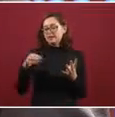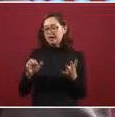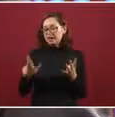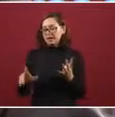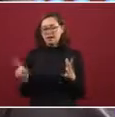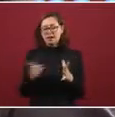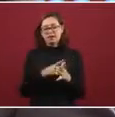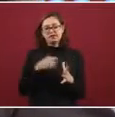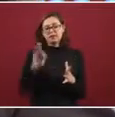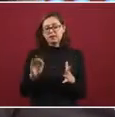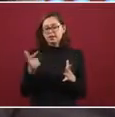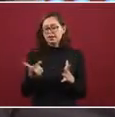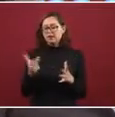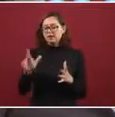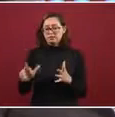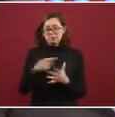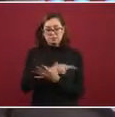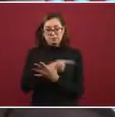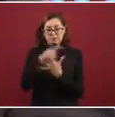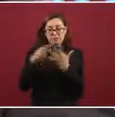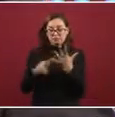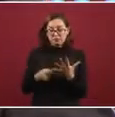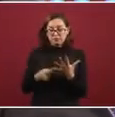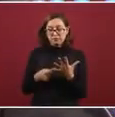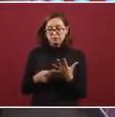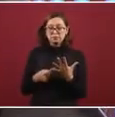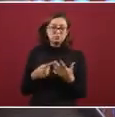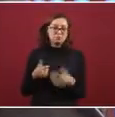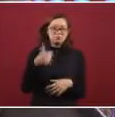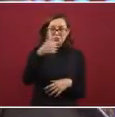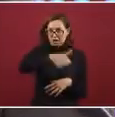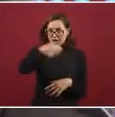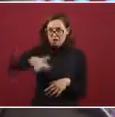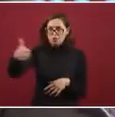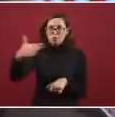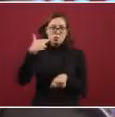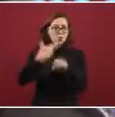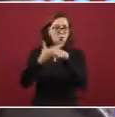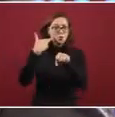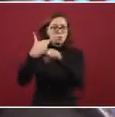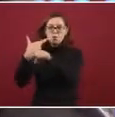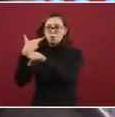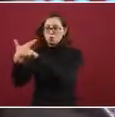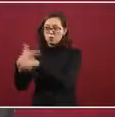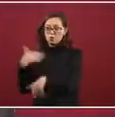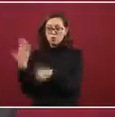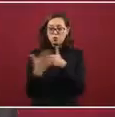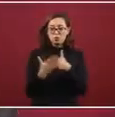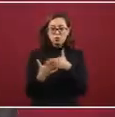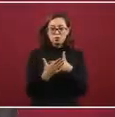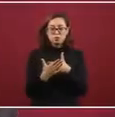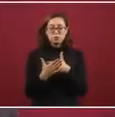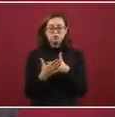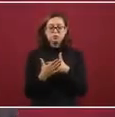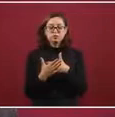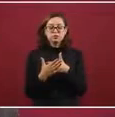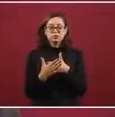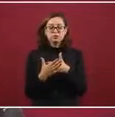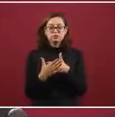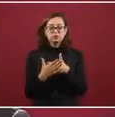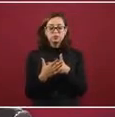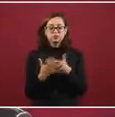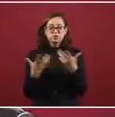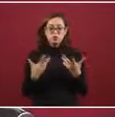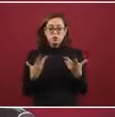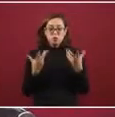de la República, cada cual de acuerdo a sus competencias, pasarán en los próximos días, junto con